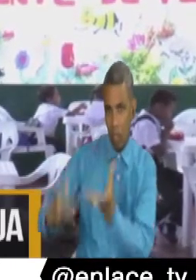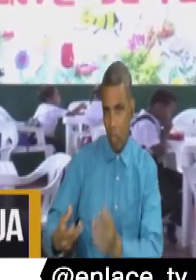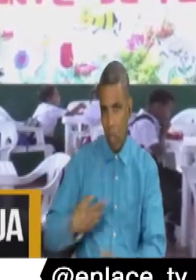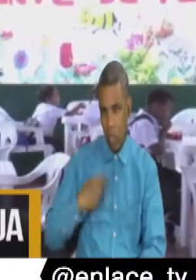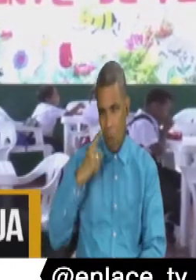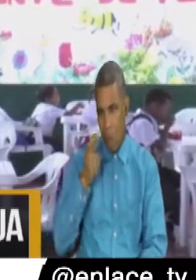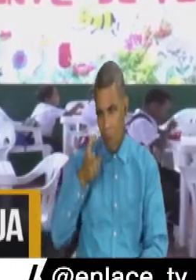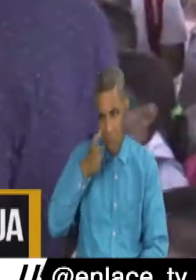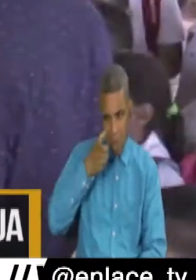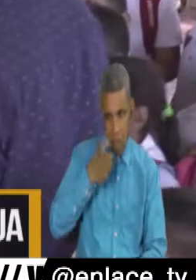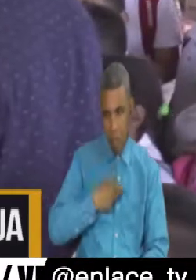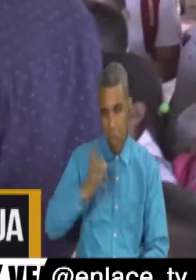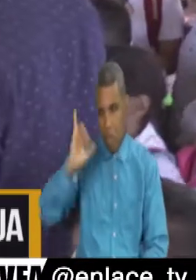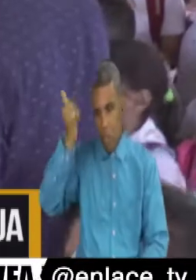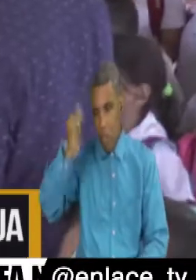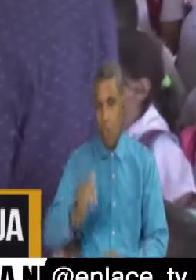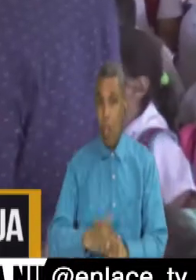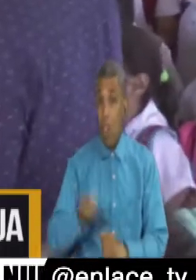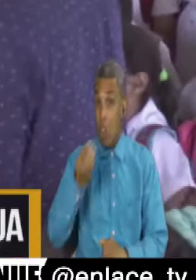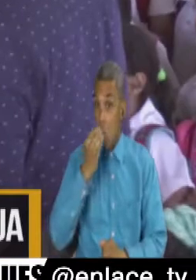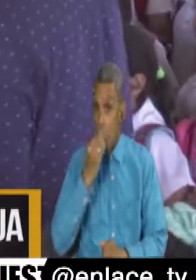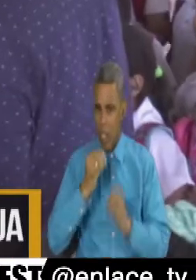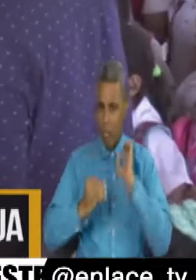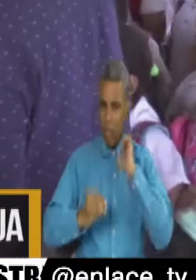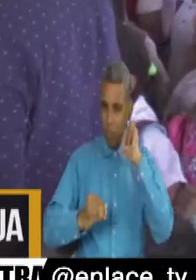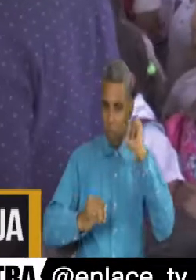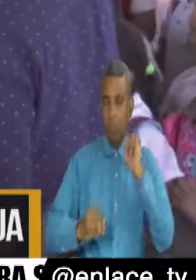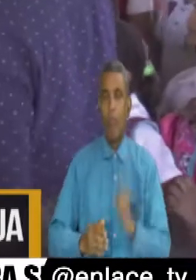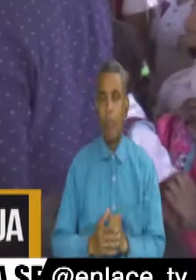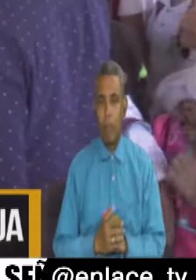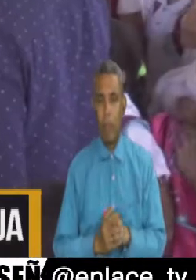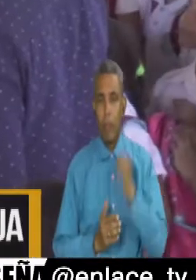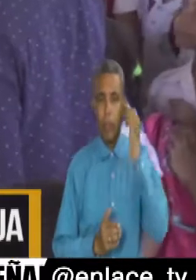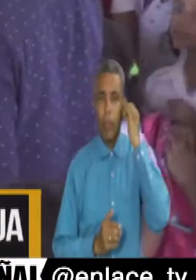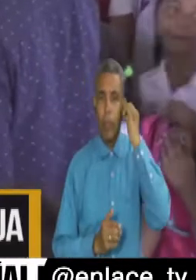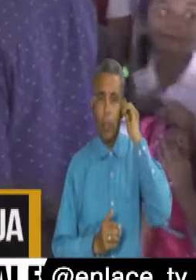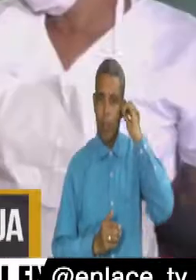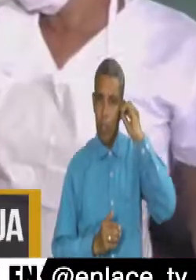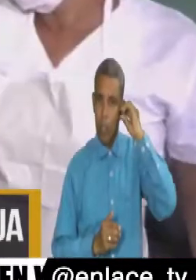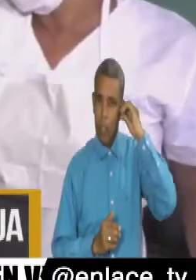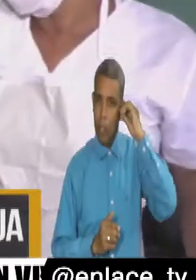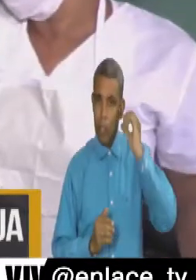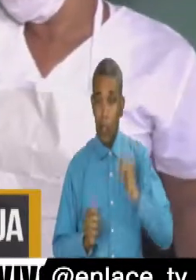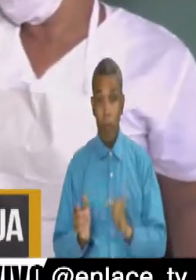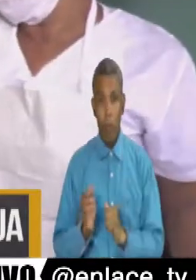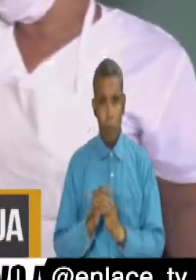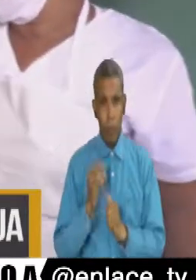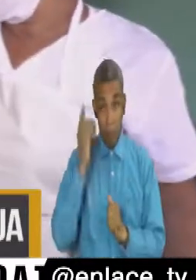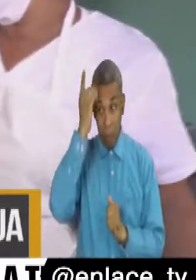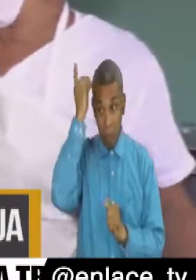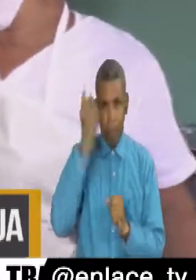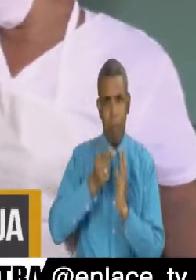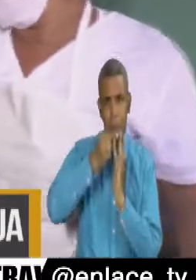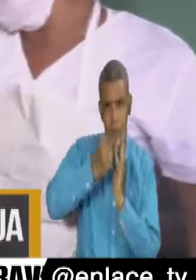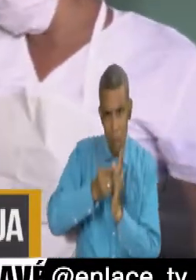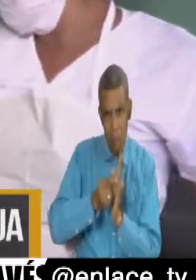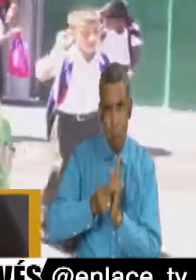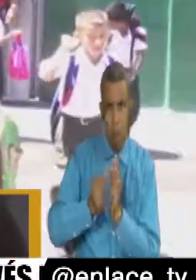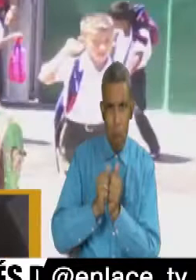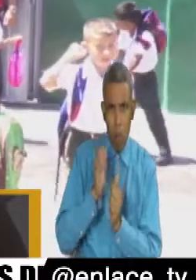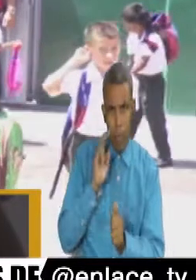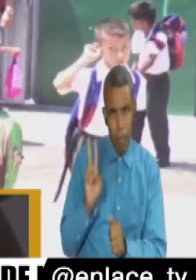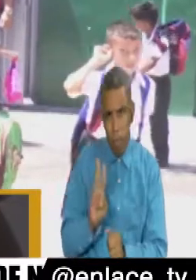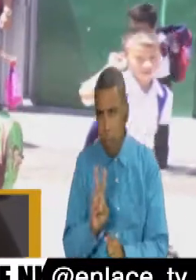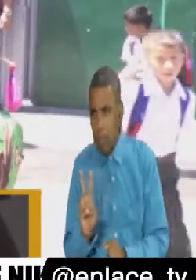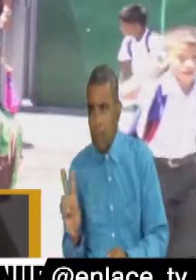alimentación equilibrada, nutritiva. La visita la realizó el mandatario en compañía de la gestora social Mariluz Núñez Herrera.